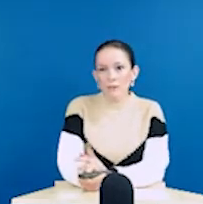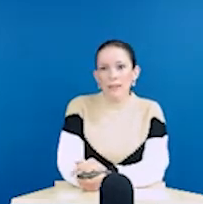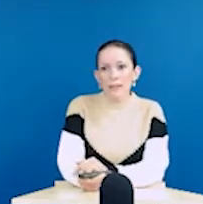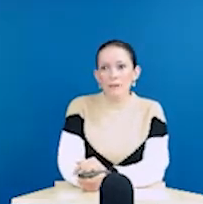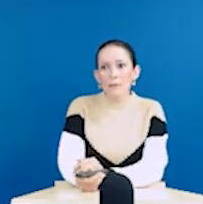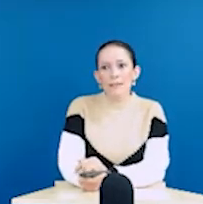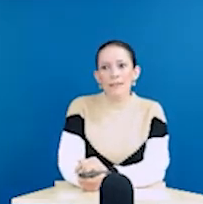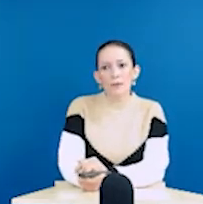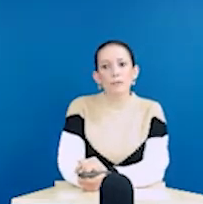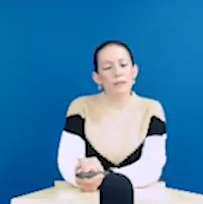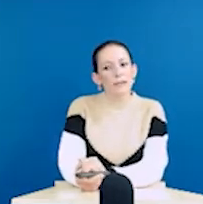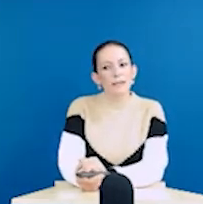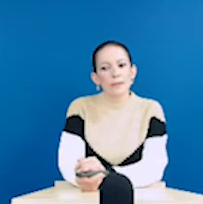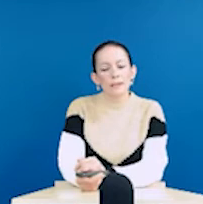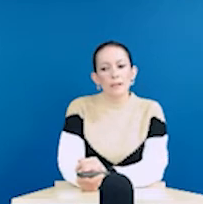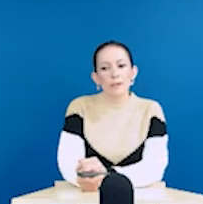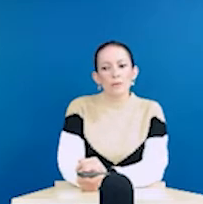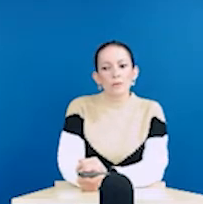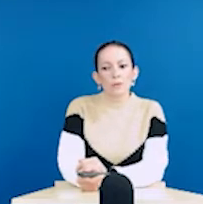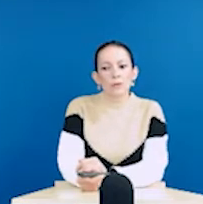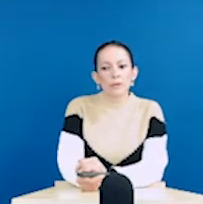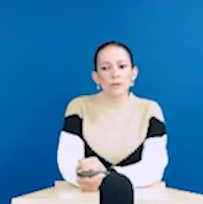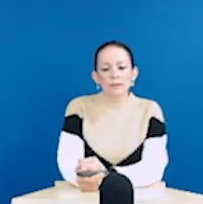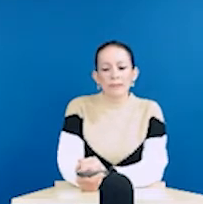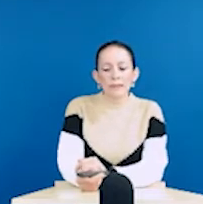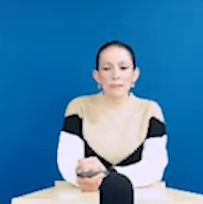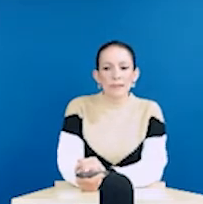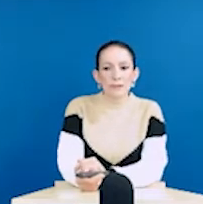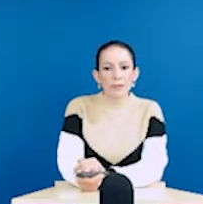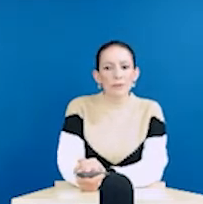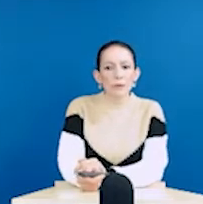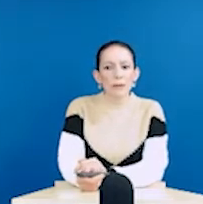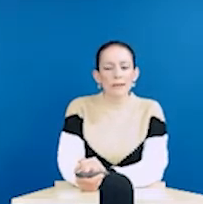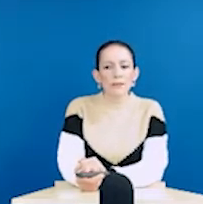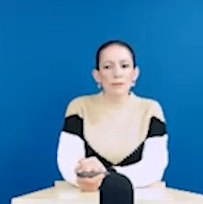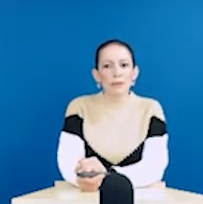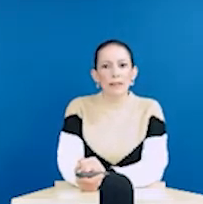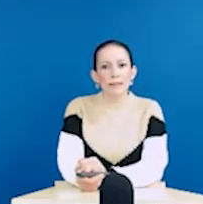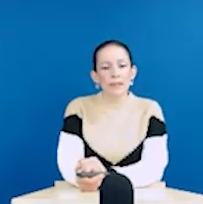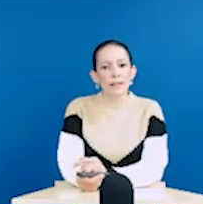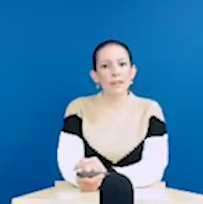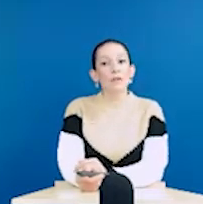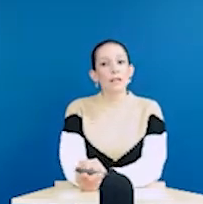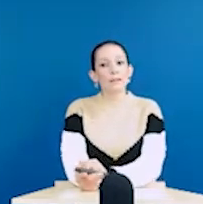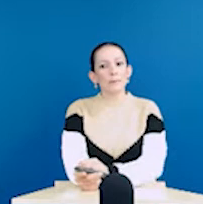El cuarto sería la toma de signos vitales. Nosotros necesitamos hacer una toma de signos